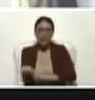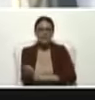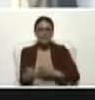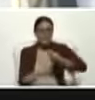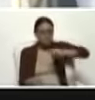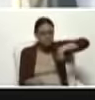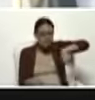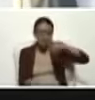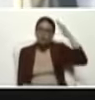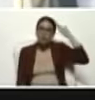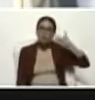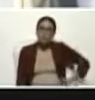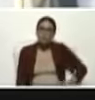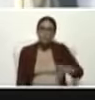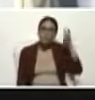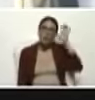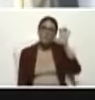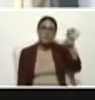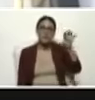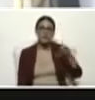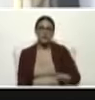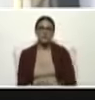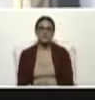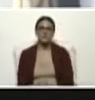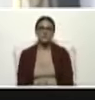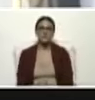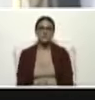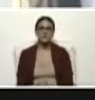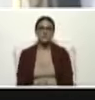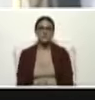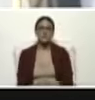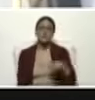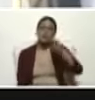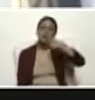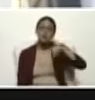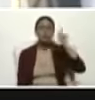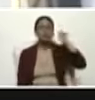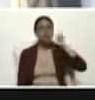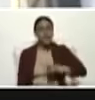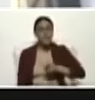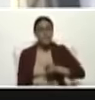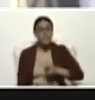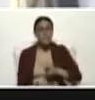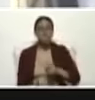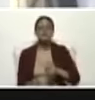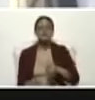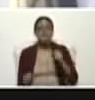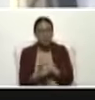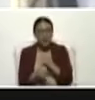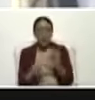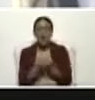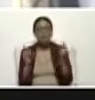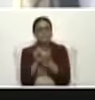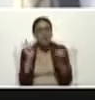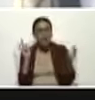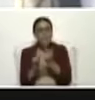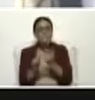militares patriotas. Y el patriotismo nuestro es amor por lo